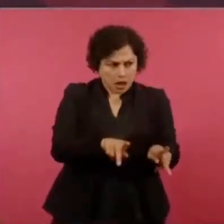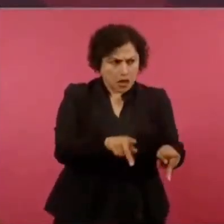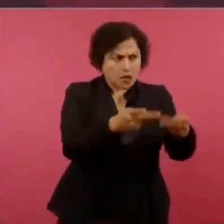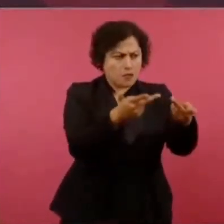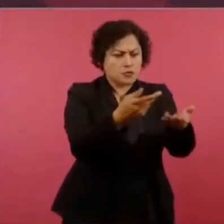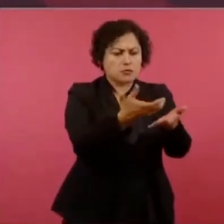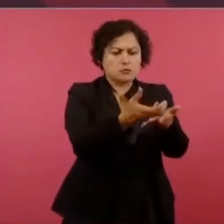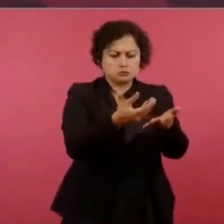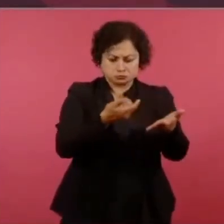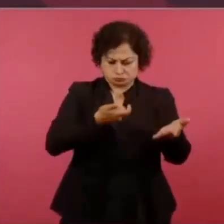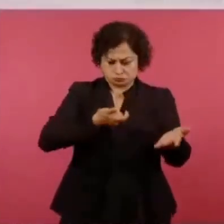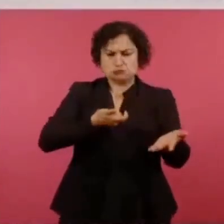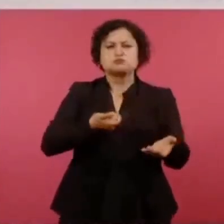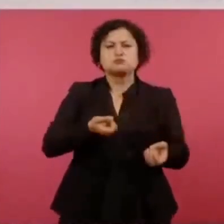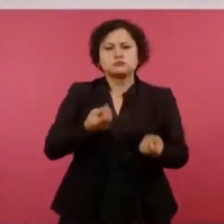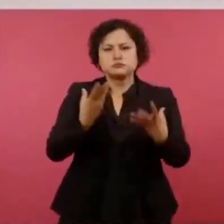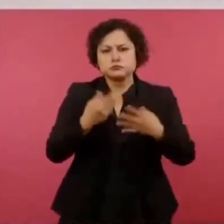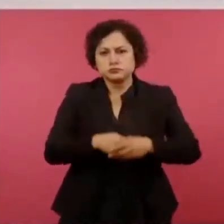O sea,